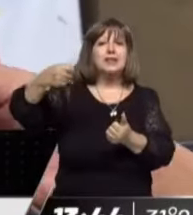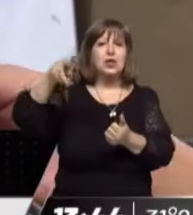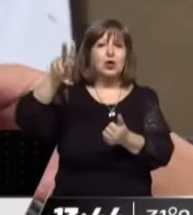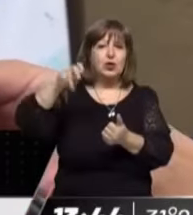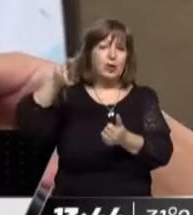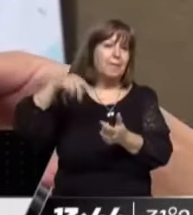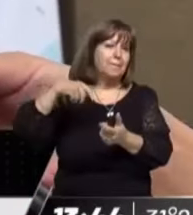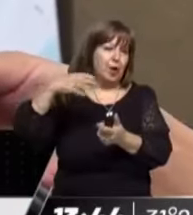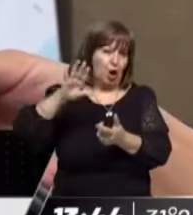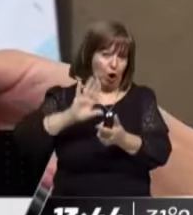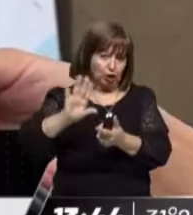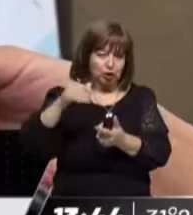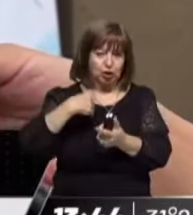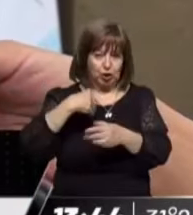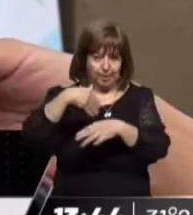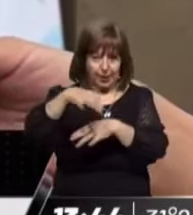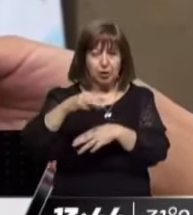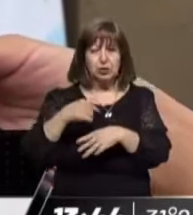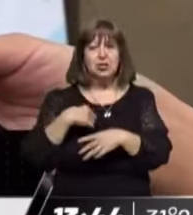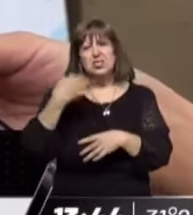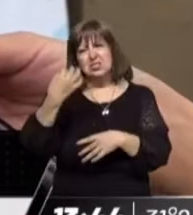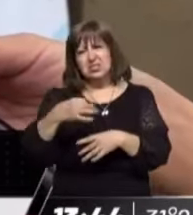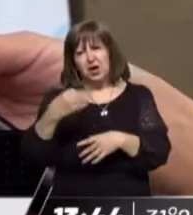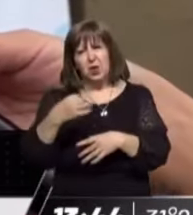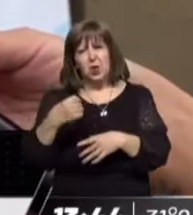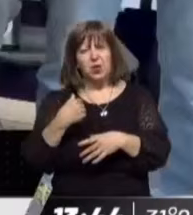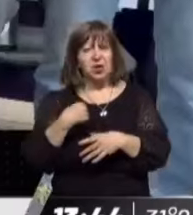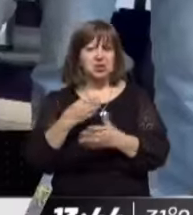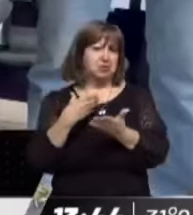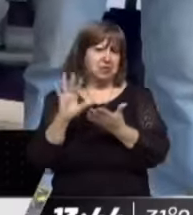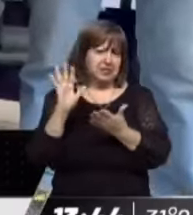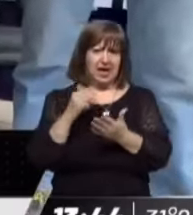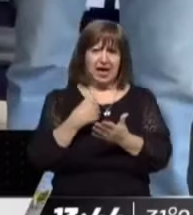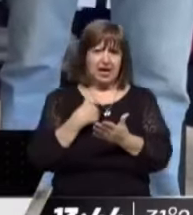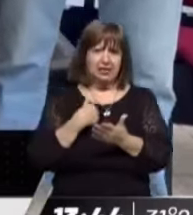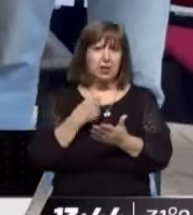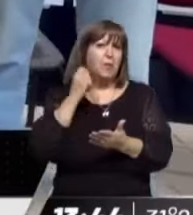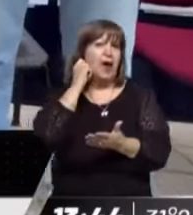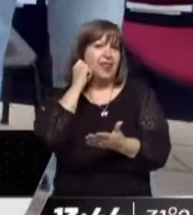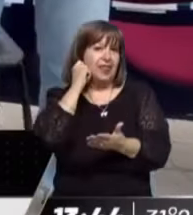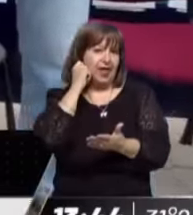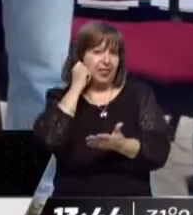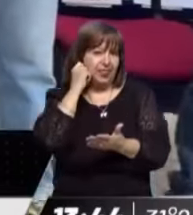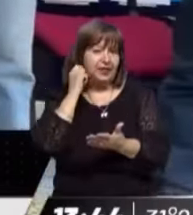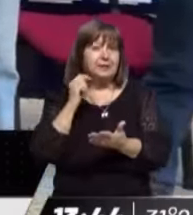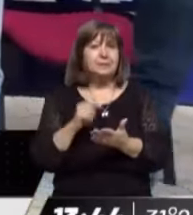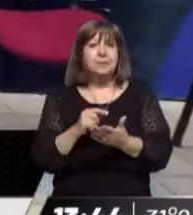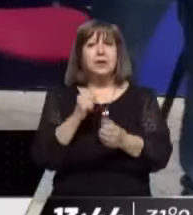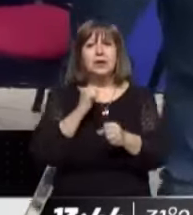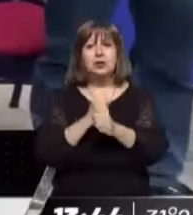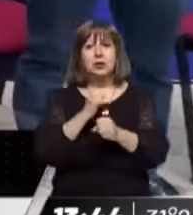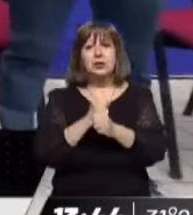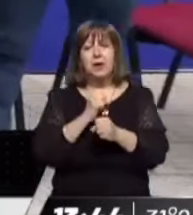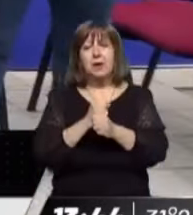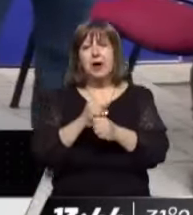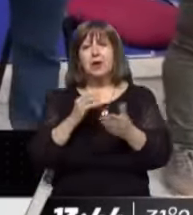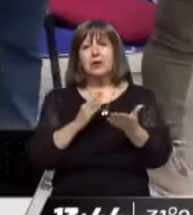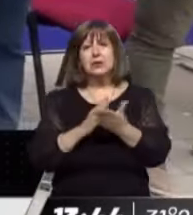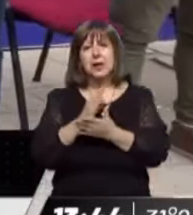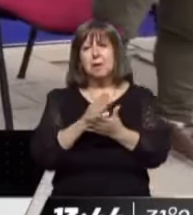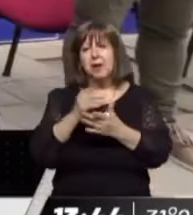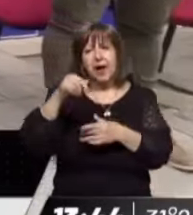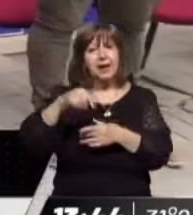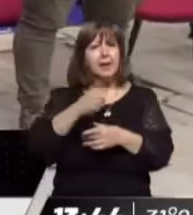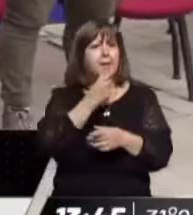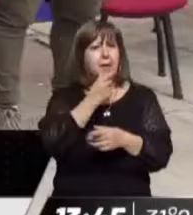y bueno quedo desafectado indudablemente en la primera fila por por la edad he trabajado siempre en el cinturón verde de